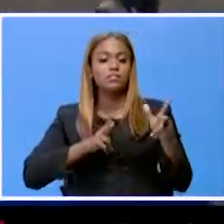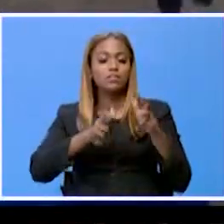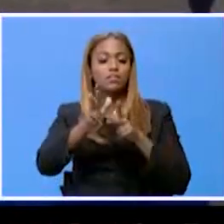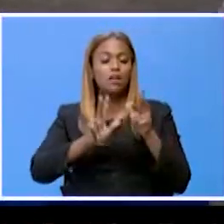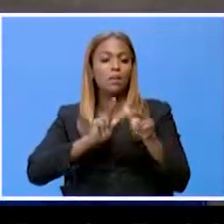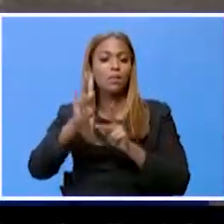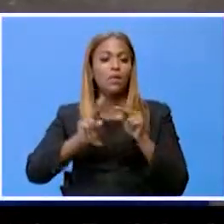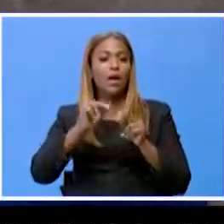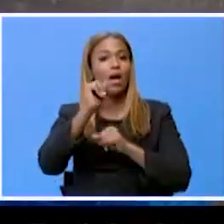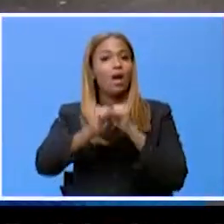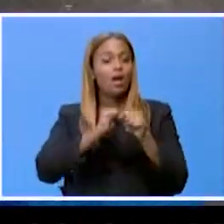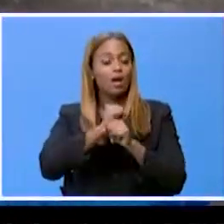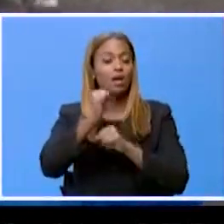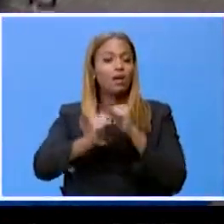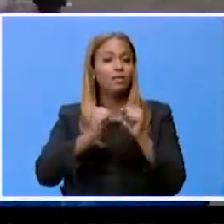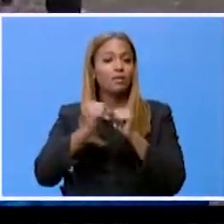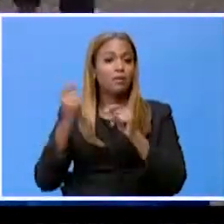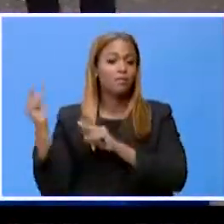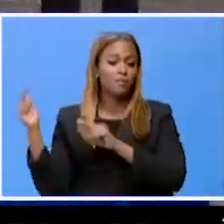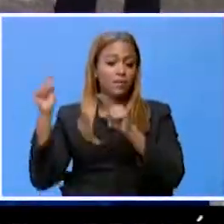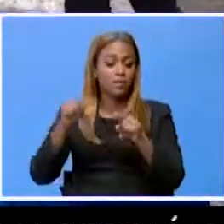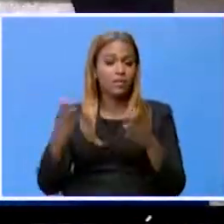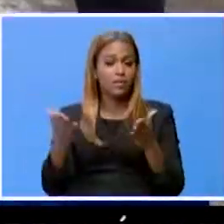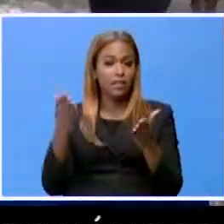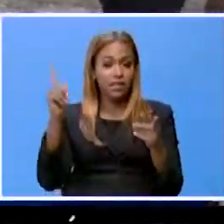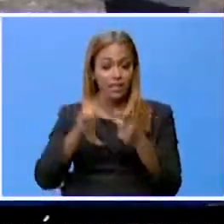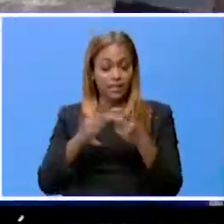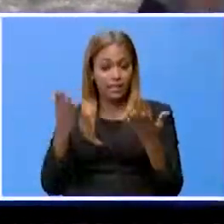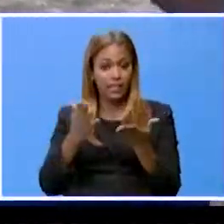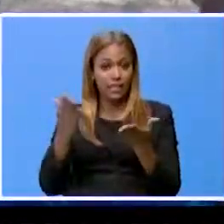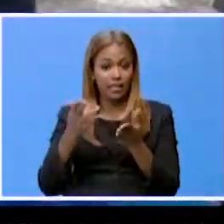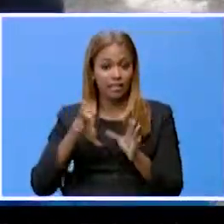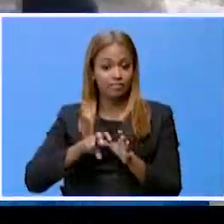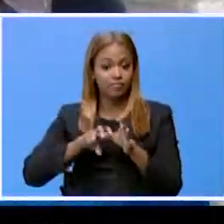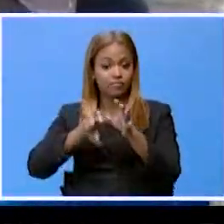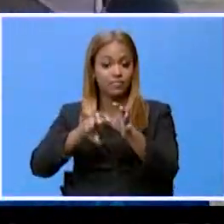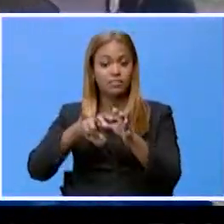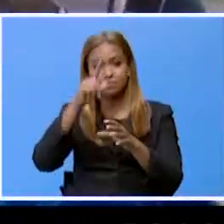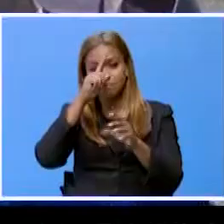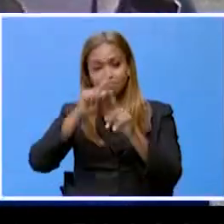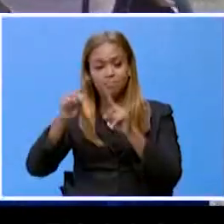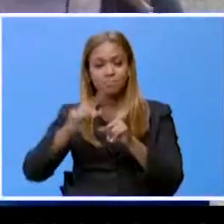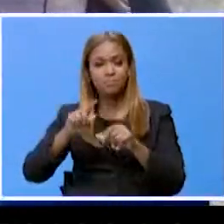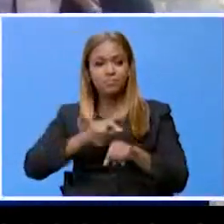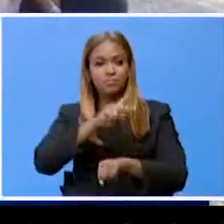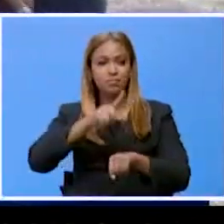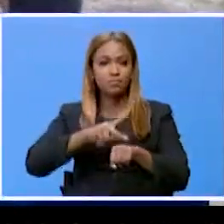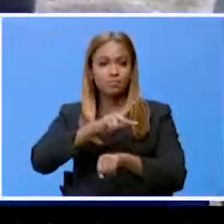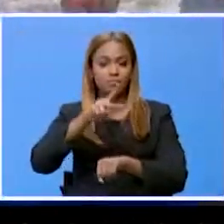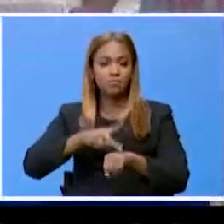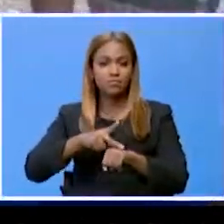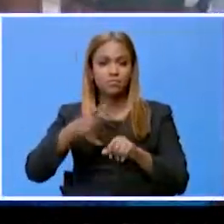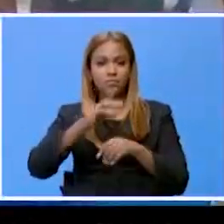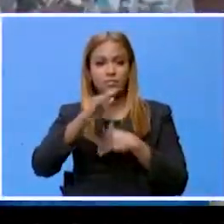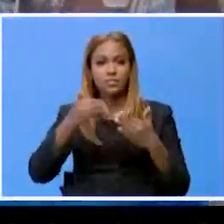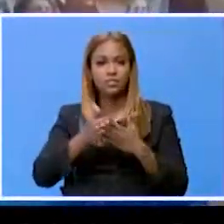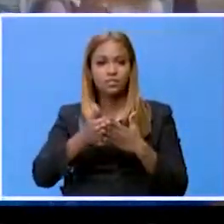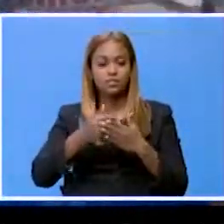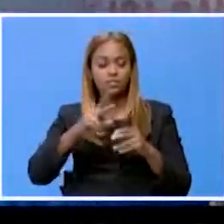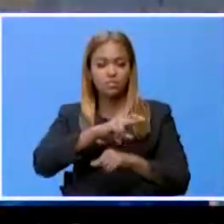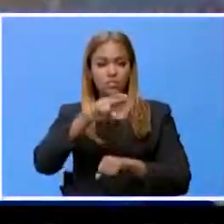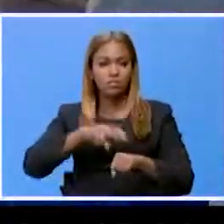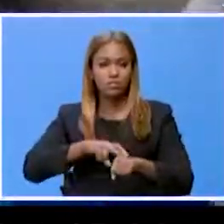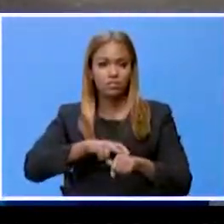personas que cada año vienen aquí hasta esta parada y parten a diferentes provincias de toda la